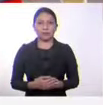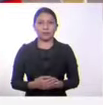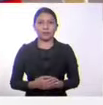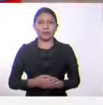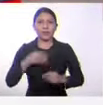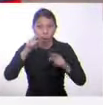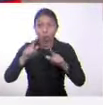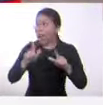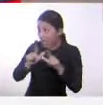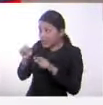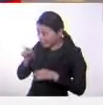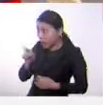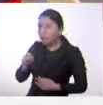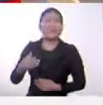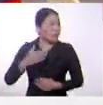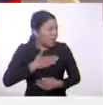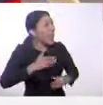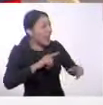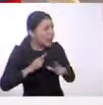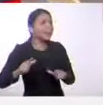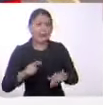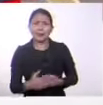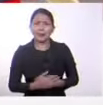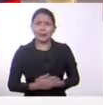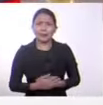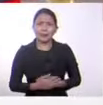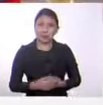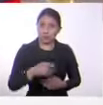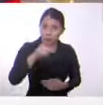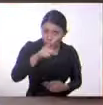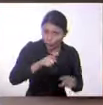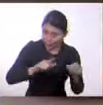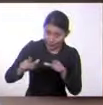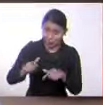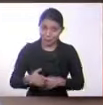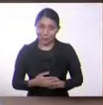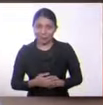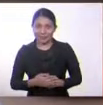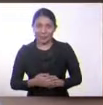¡Lista, Sol! ¡Lista, Rami! ¿Listos?